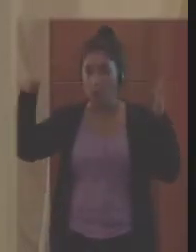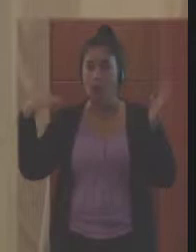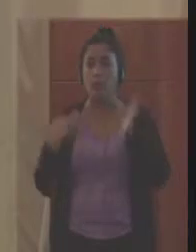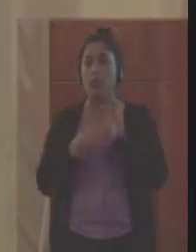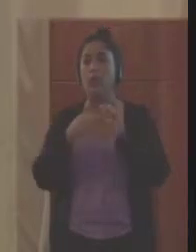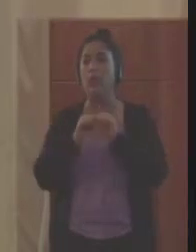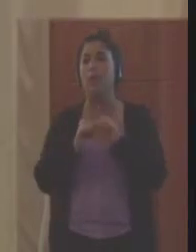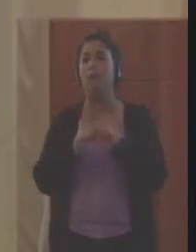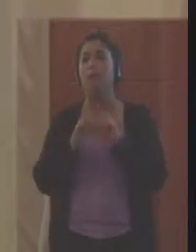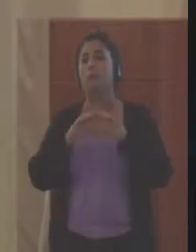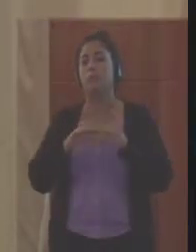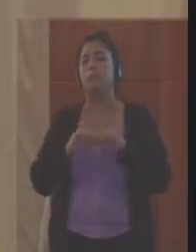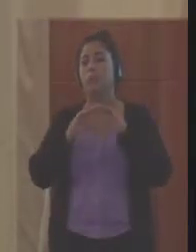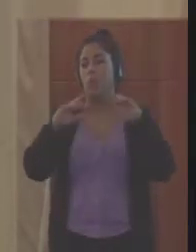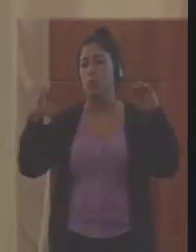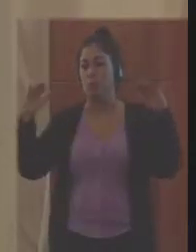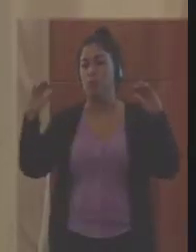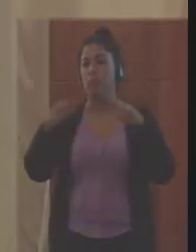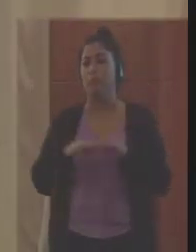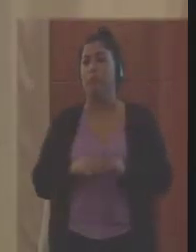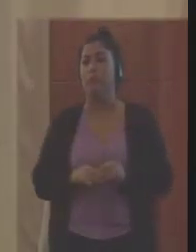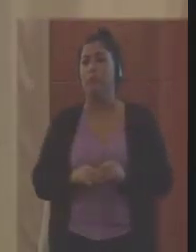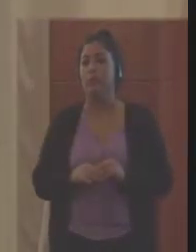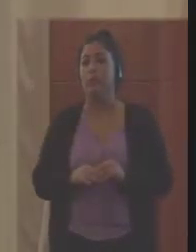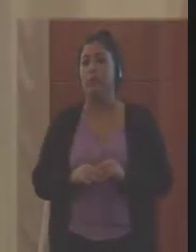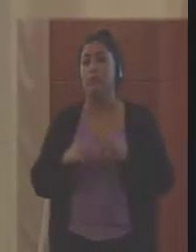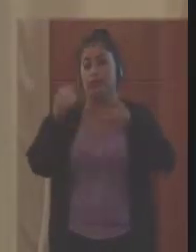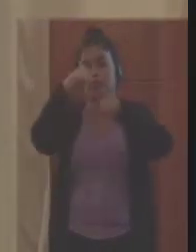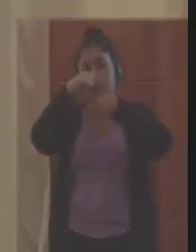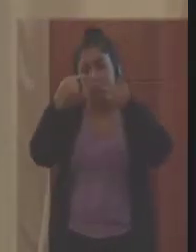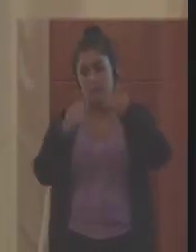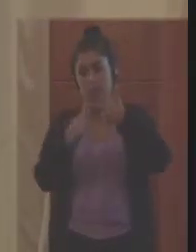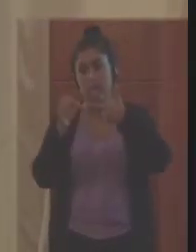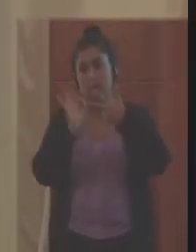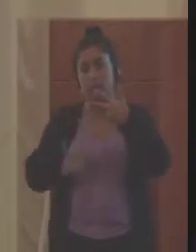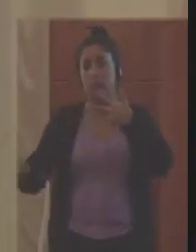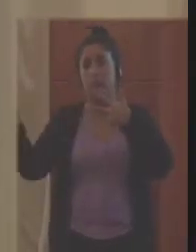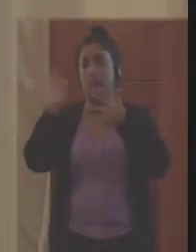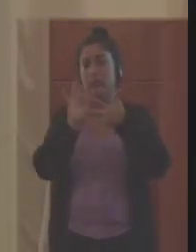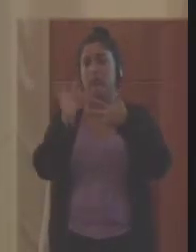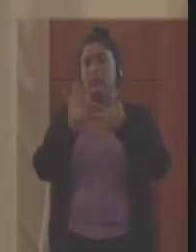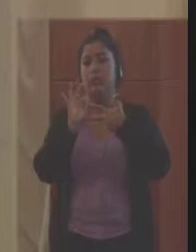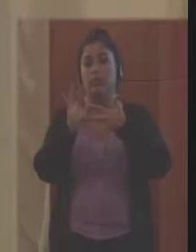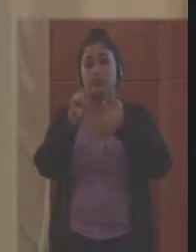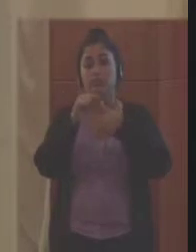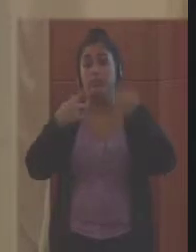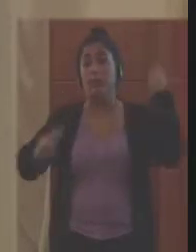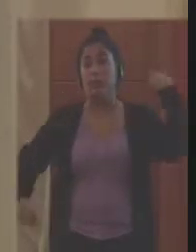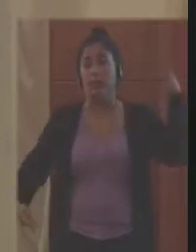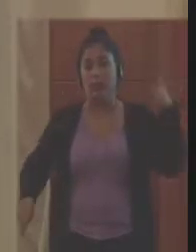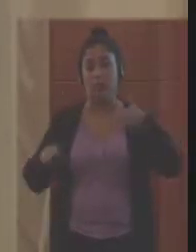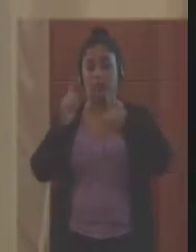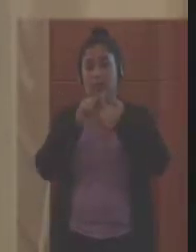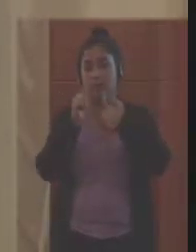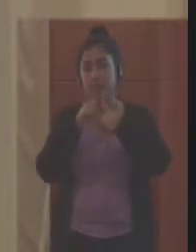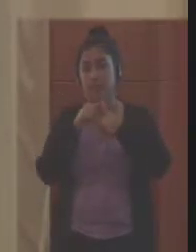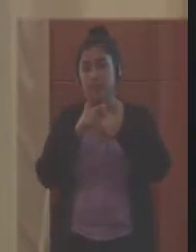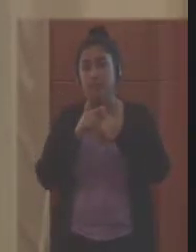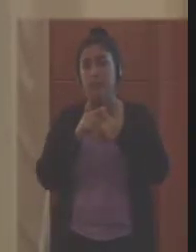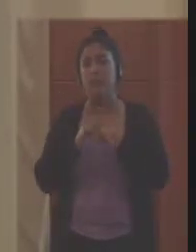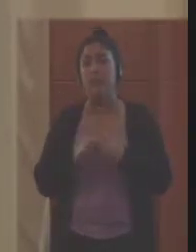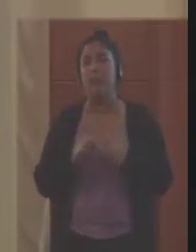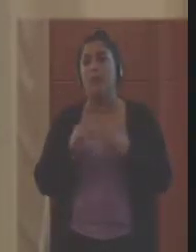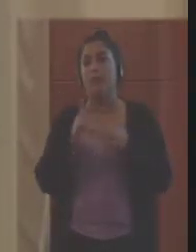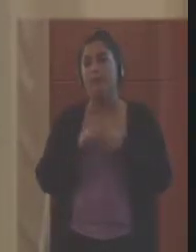Y cuando hay necesidades de eso, tienen que convertirse en 3 fundamentos importantes para poder adoptar políticas, que son normas de ley. En el